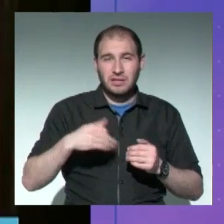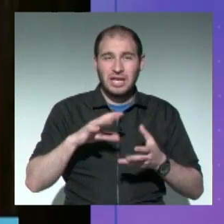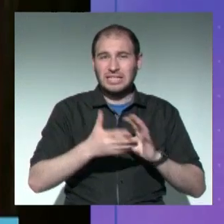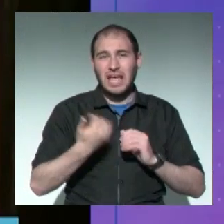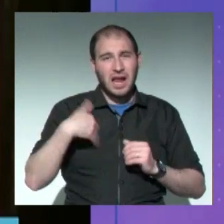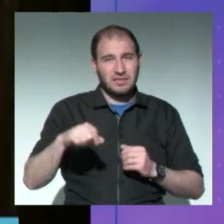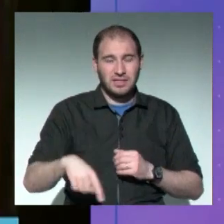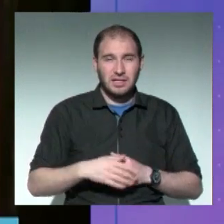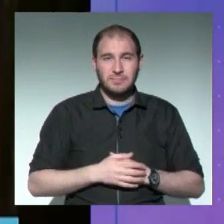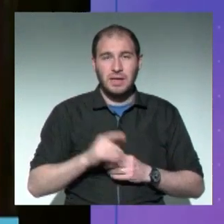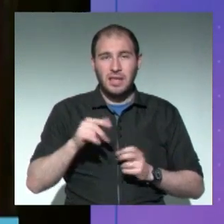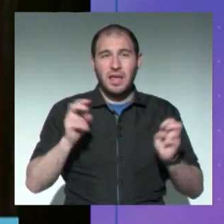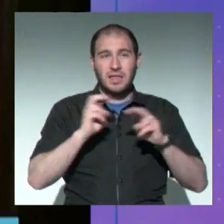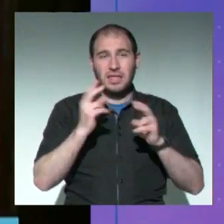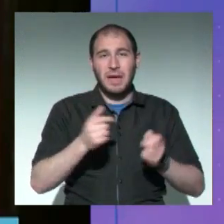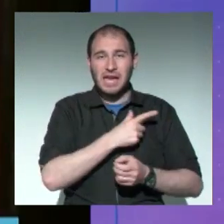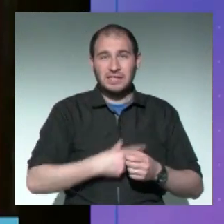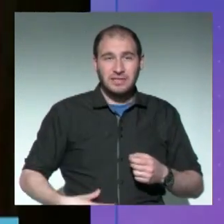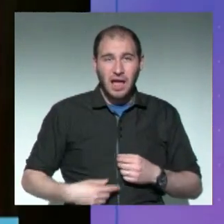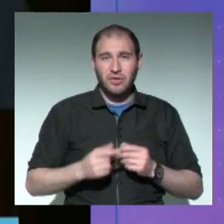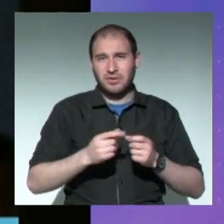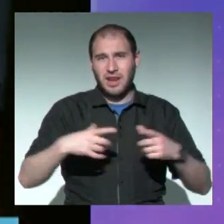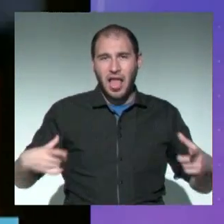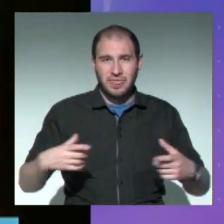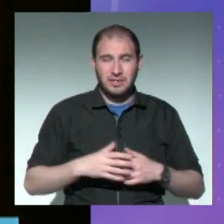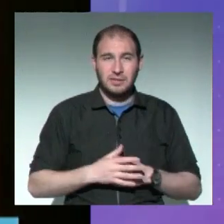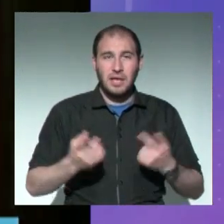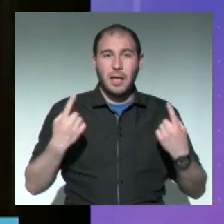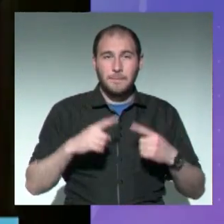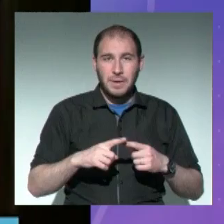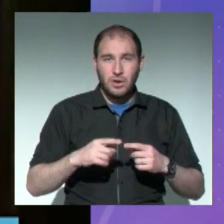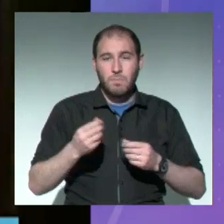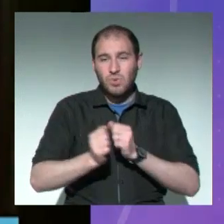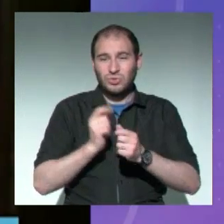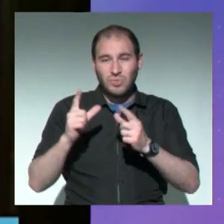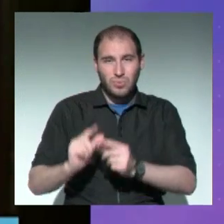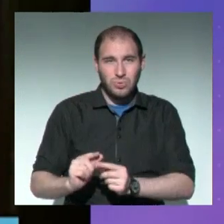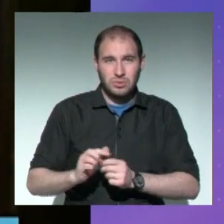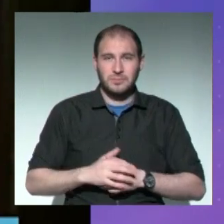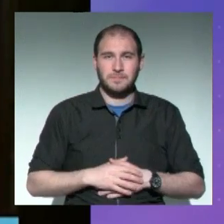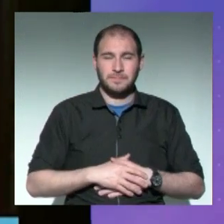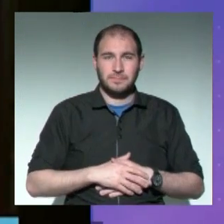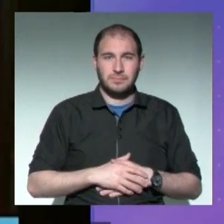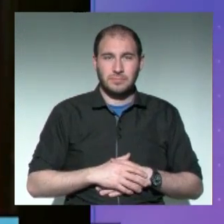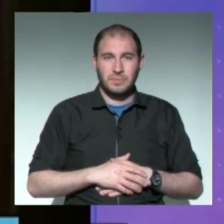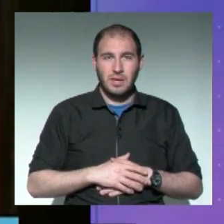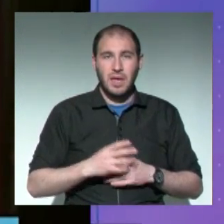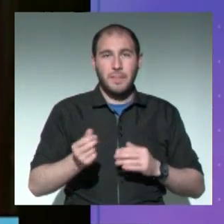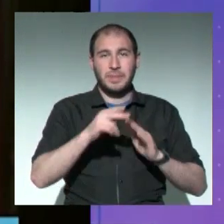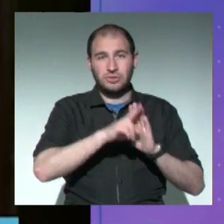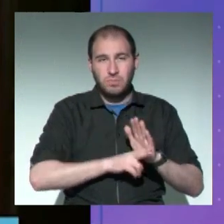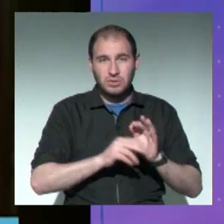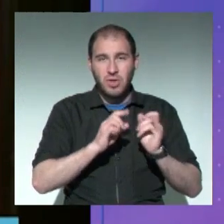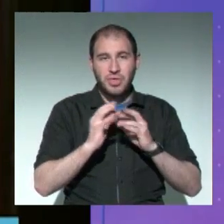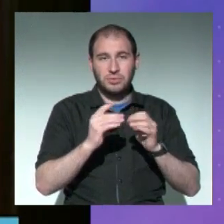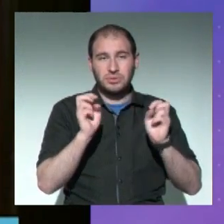pasan a la Argentina, tienen mucho que ver con un Estado que es mucho más grande, pero es cada vez menos productivo. El presupuesto, la